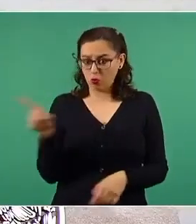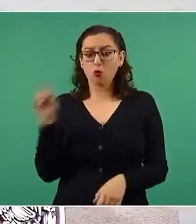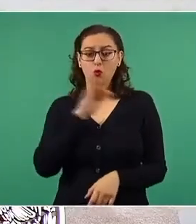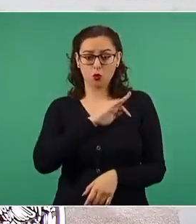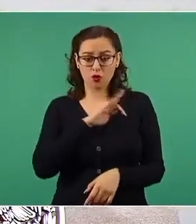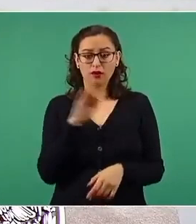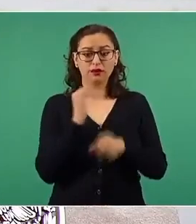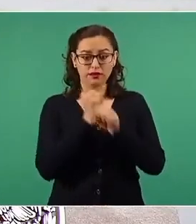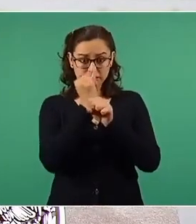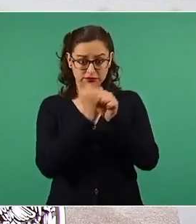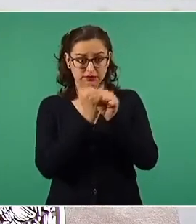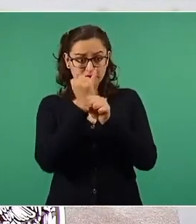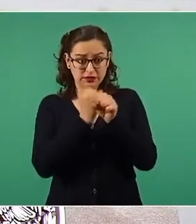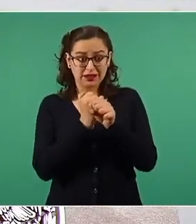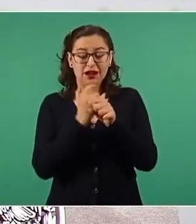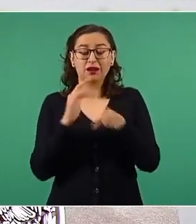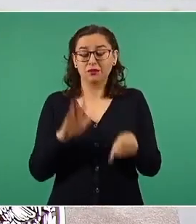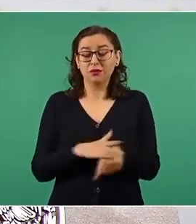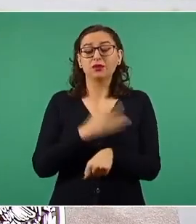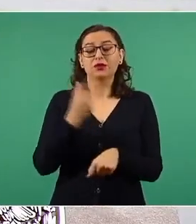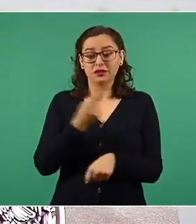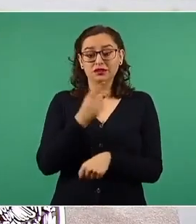porque queremos vivir en paz,